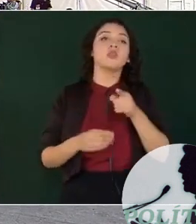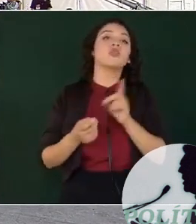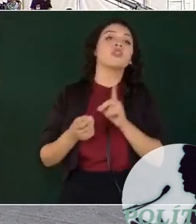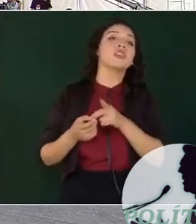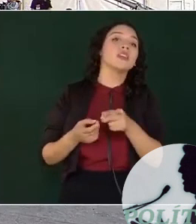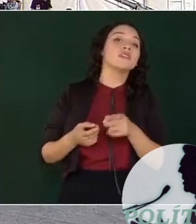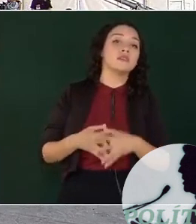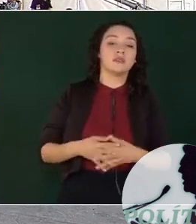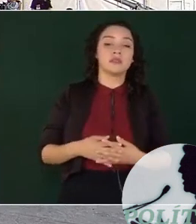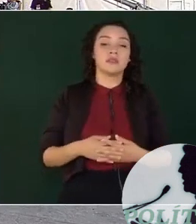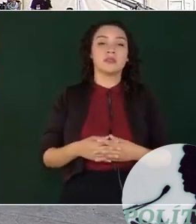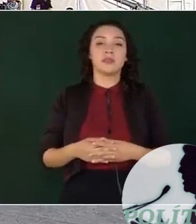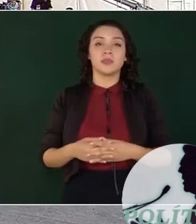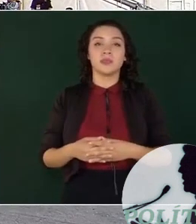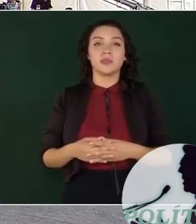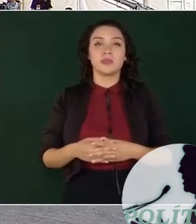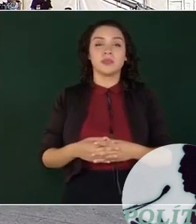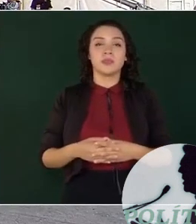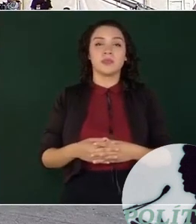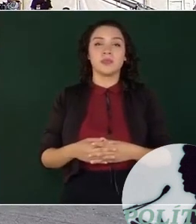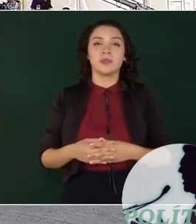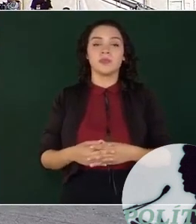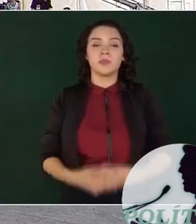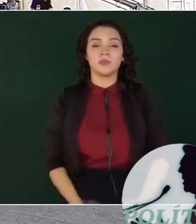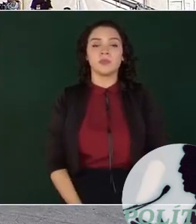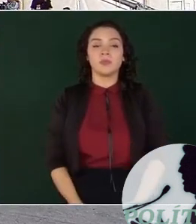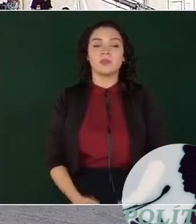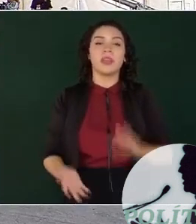comer? Ah, ándale.